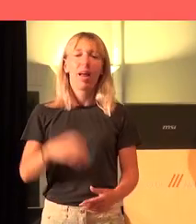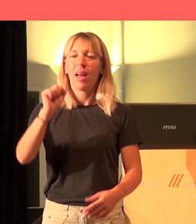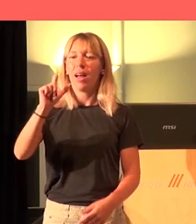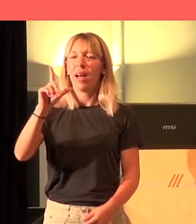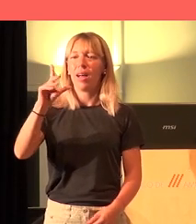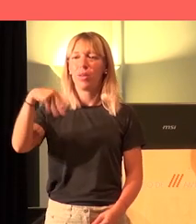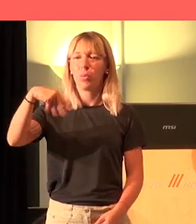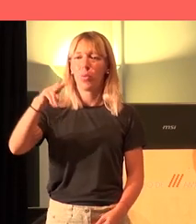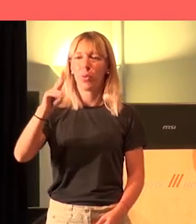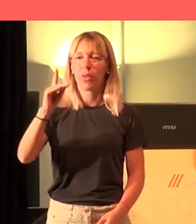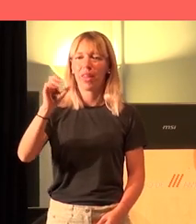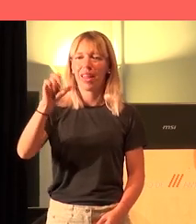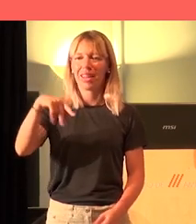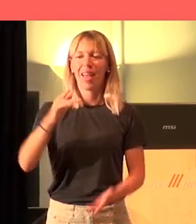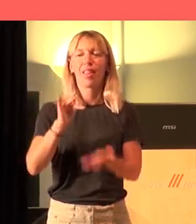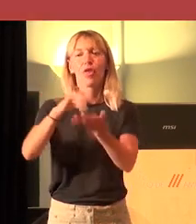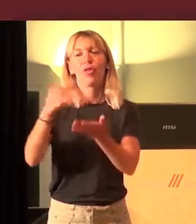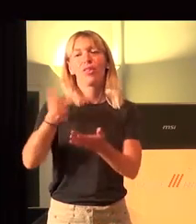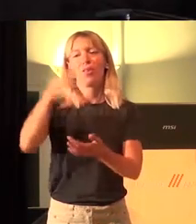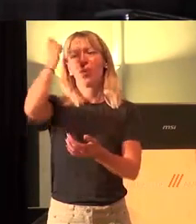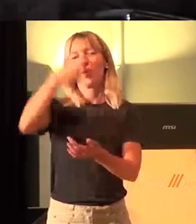Almudena, te toca, por fin.